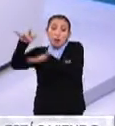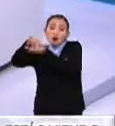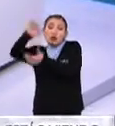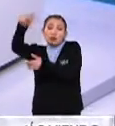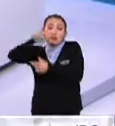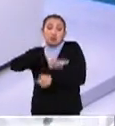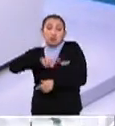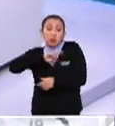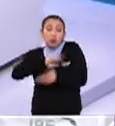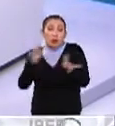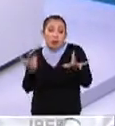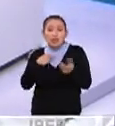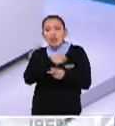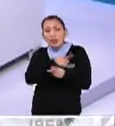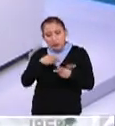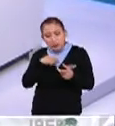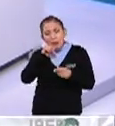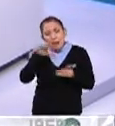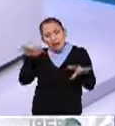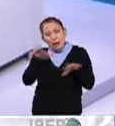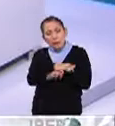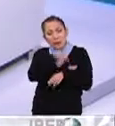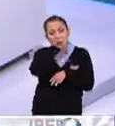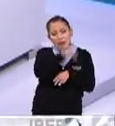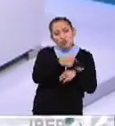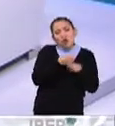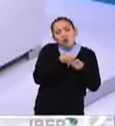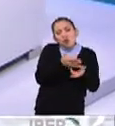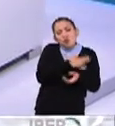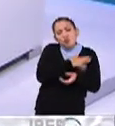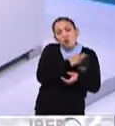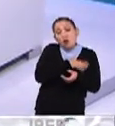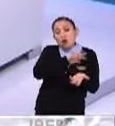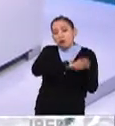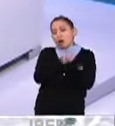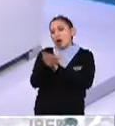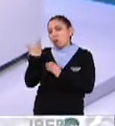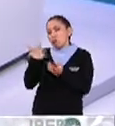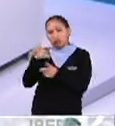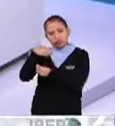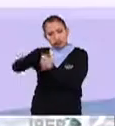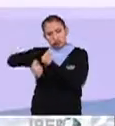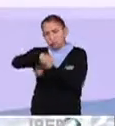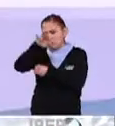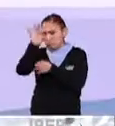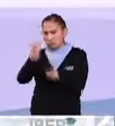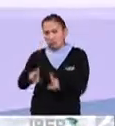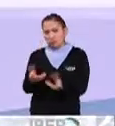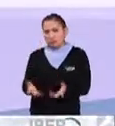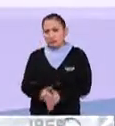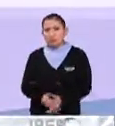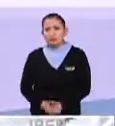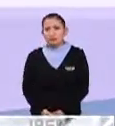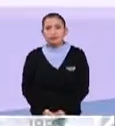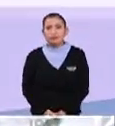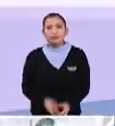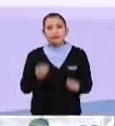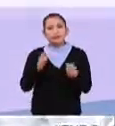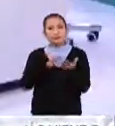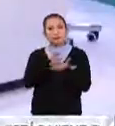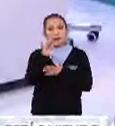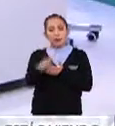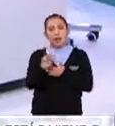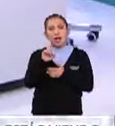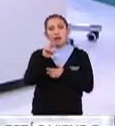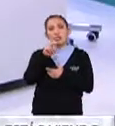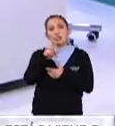que yo digo. Claro. Hay que transitar también de la parte caritativa a un modelo sustentable que sea más real. Por supuesto. Pues muchísimas